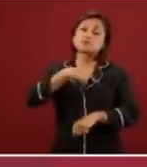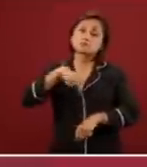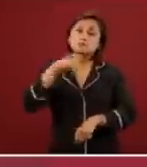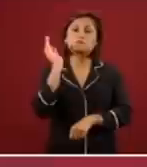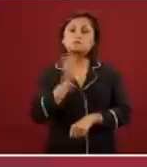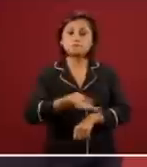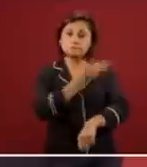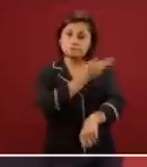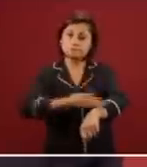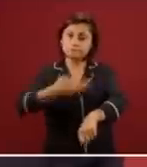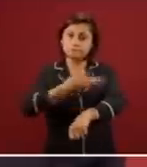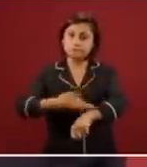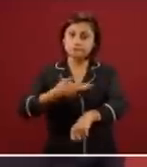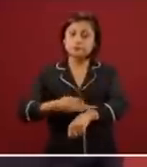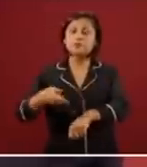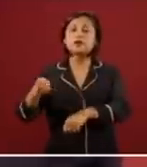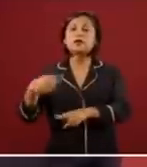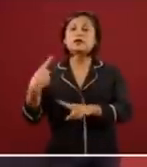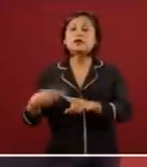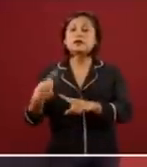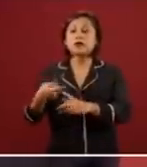por parte del Departamento de Estado